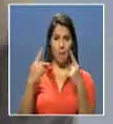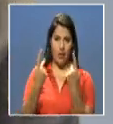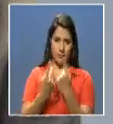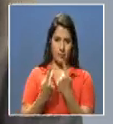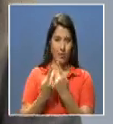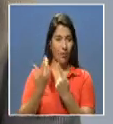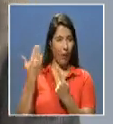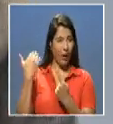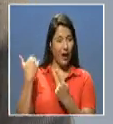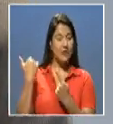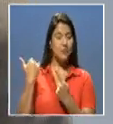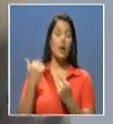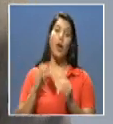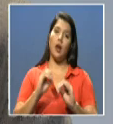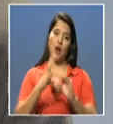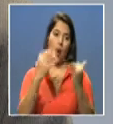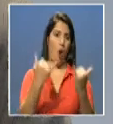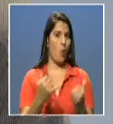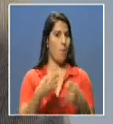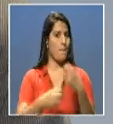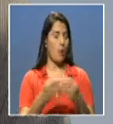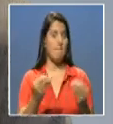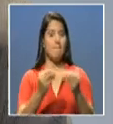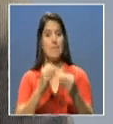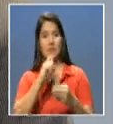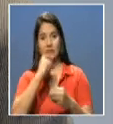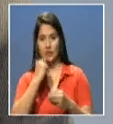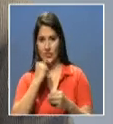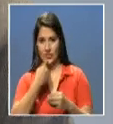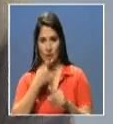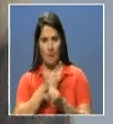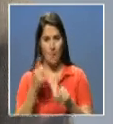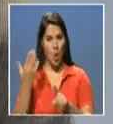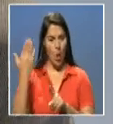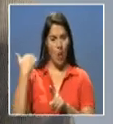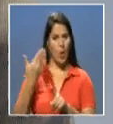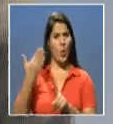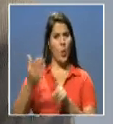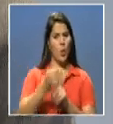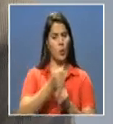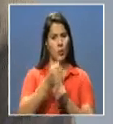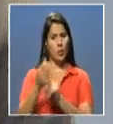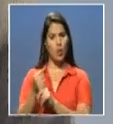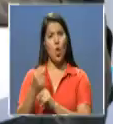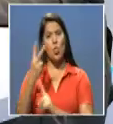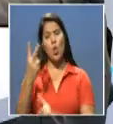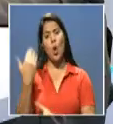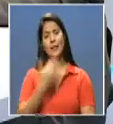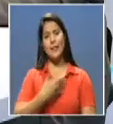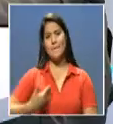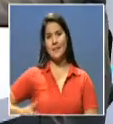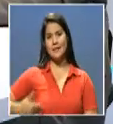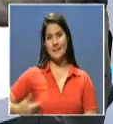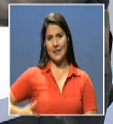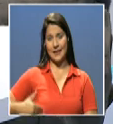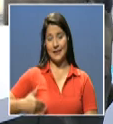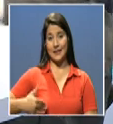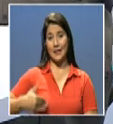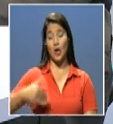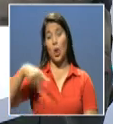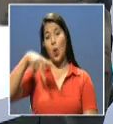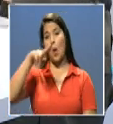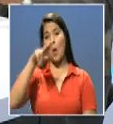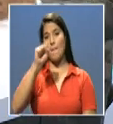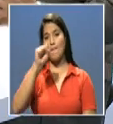mayúsculo, pero también lo tuvimos en el momento en que se detuvieron a los 2 expresidentes del Partido Unidad Social Cristiana. Y ahí